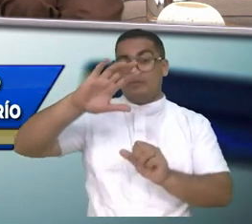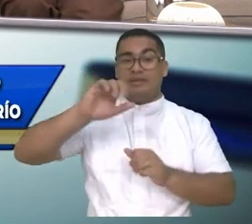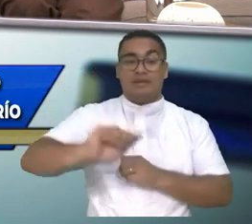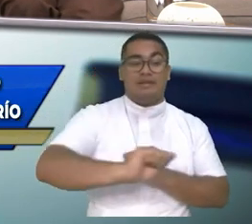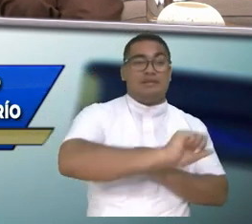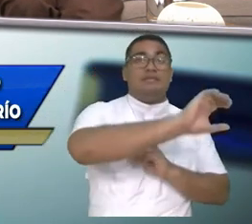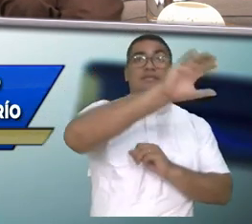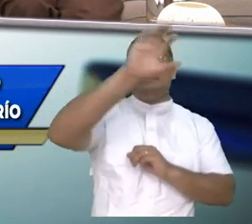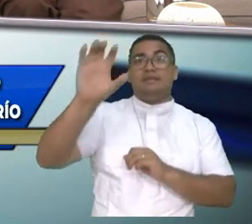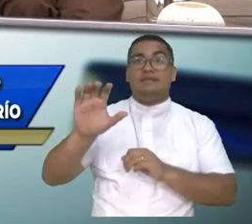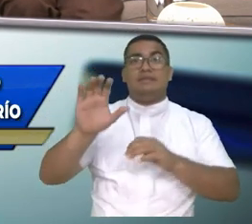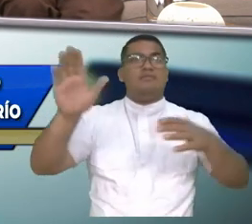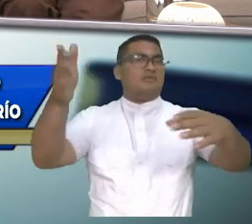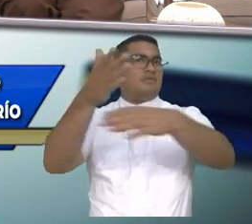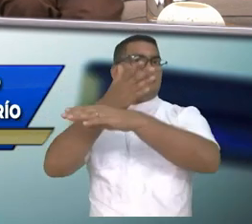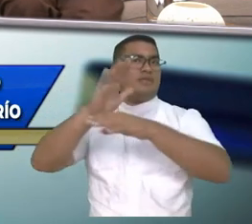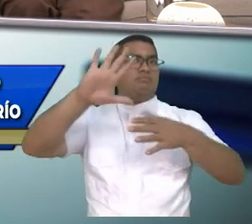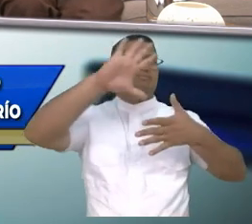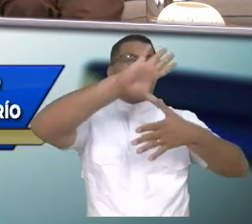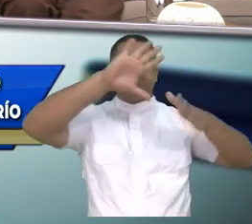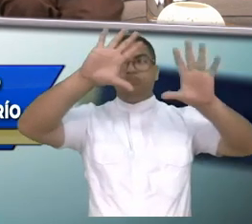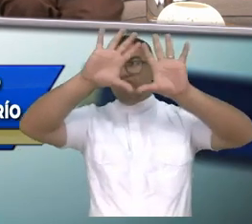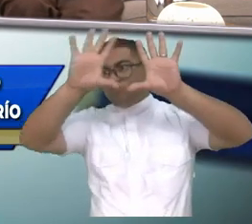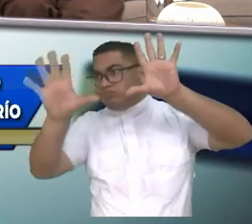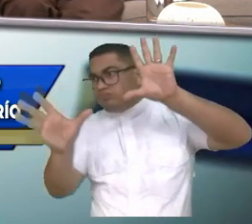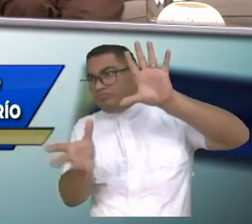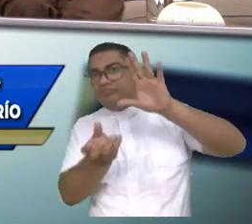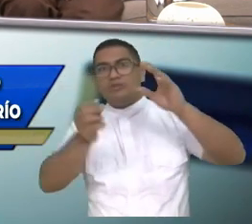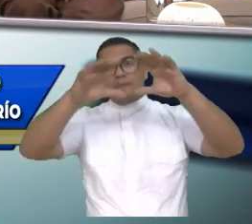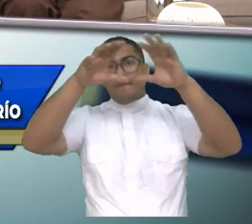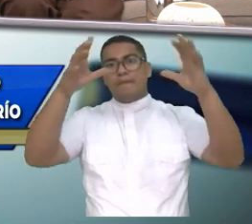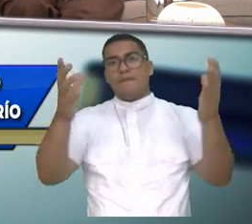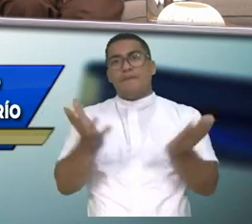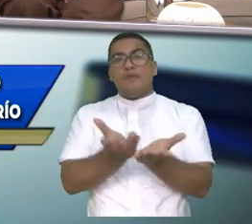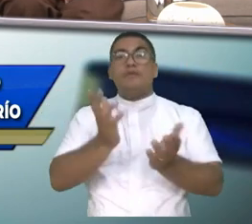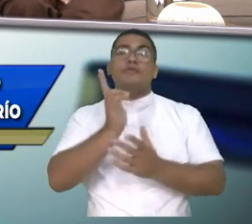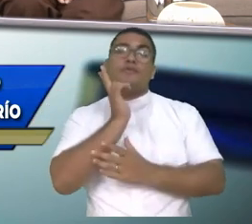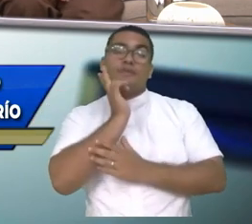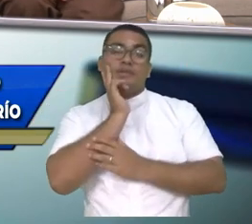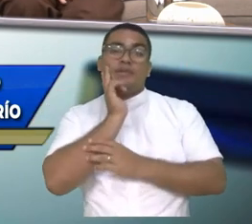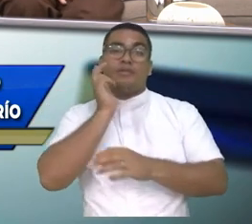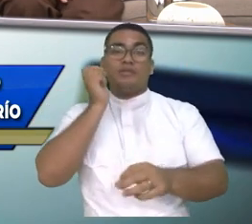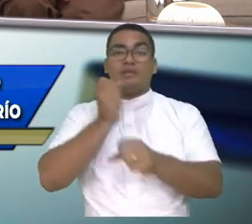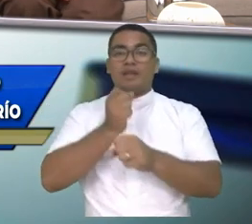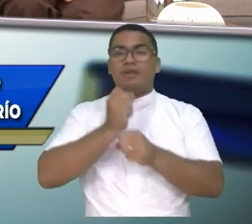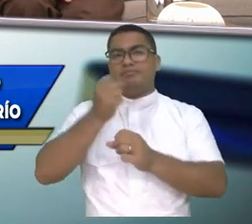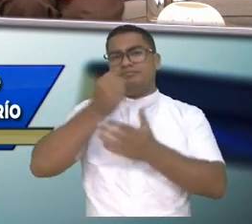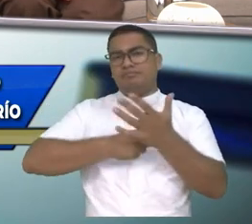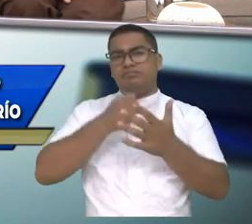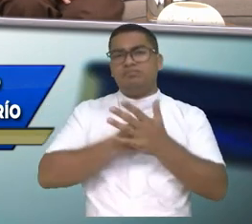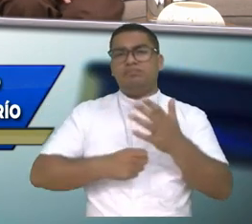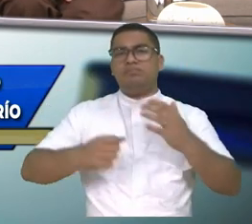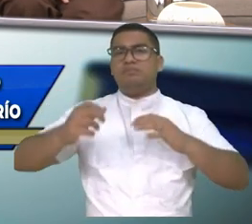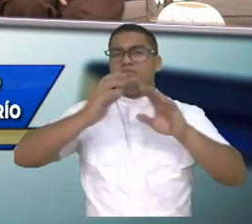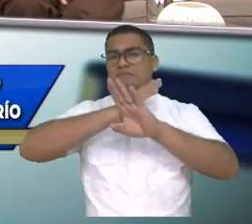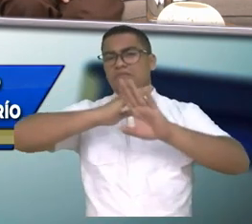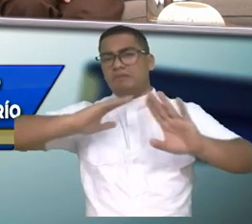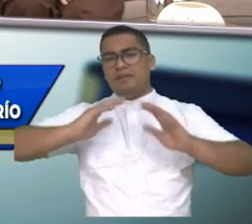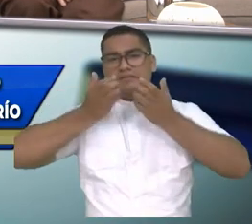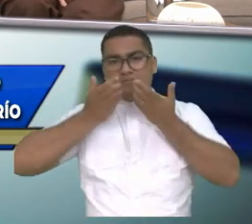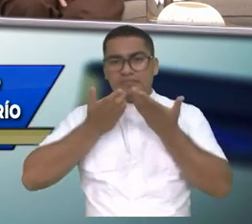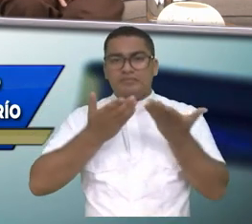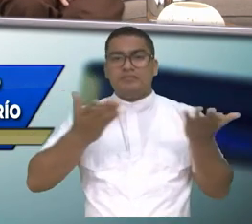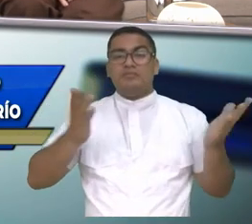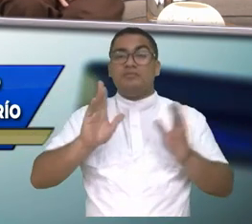todas partes, está vigente, estuvo vigente, luchó por la paz y nadie ha